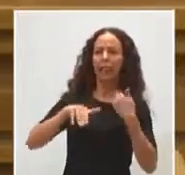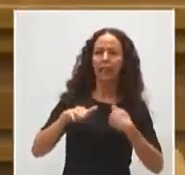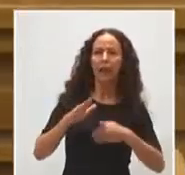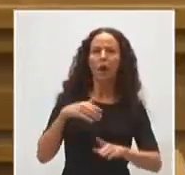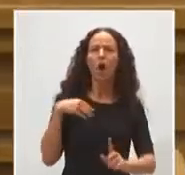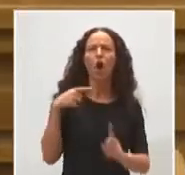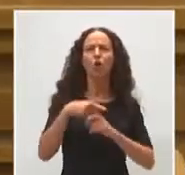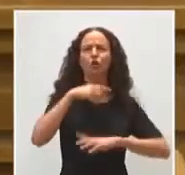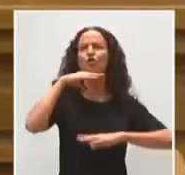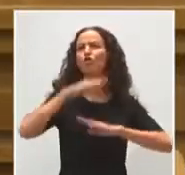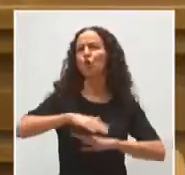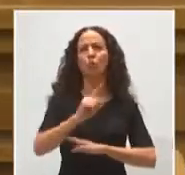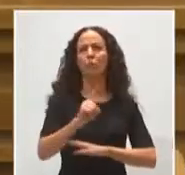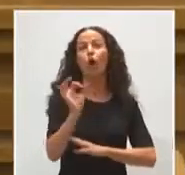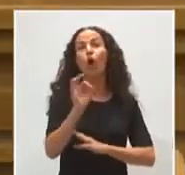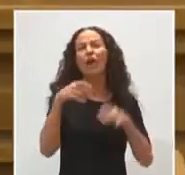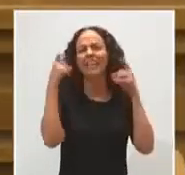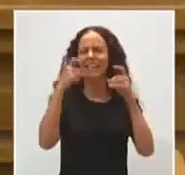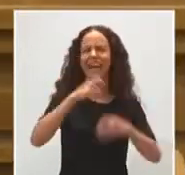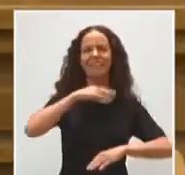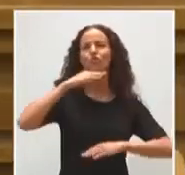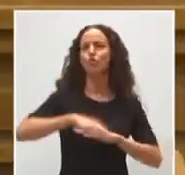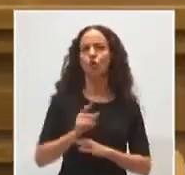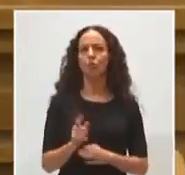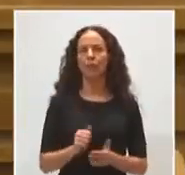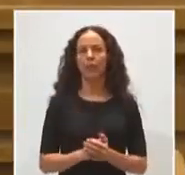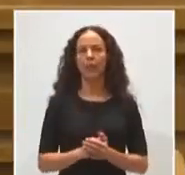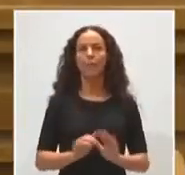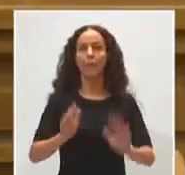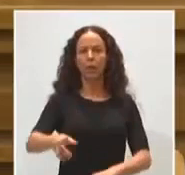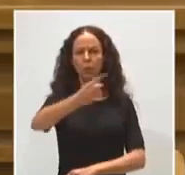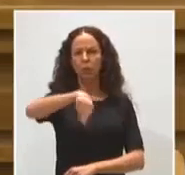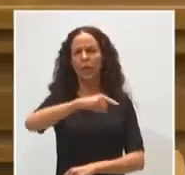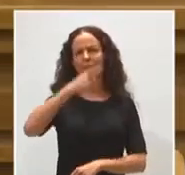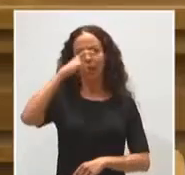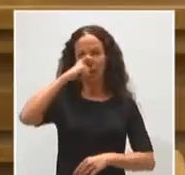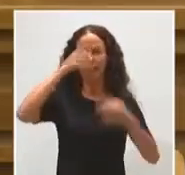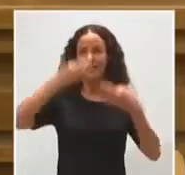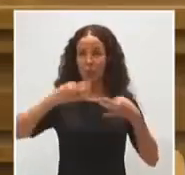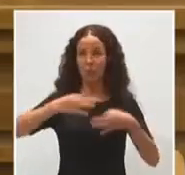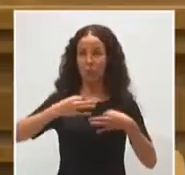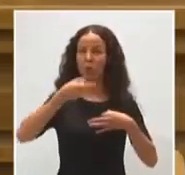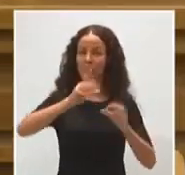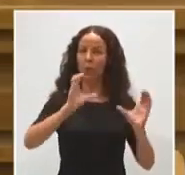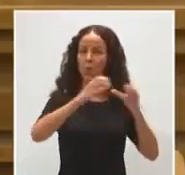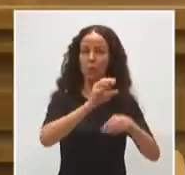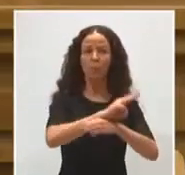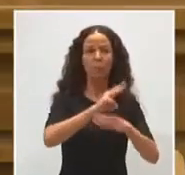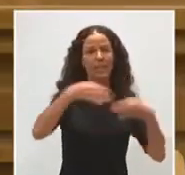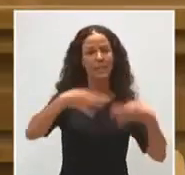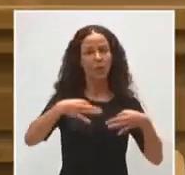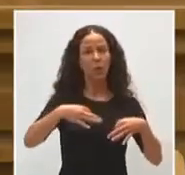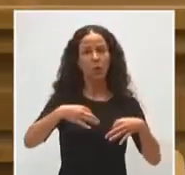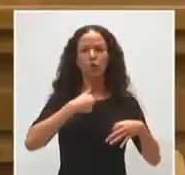no intentarlo pero recordarán ustedes lo recordarán también sus señorías del partido popular que dije cuando